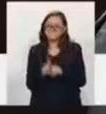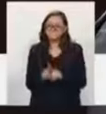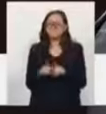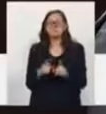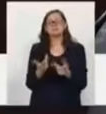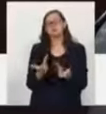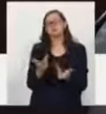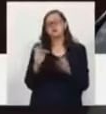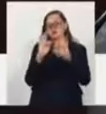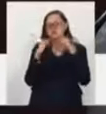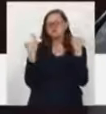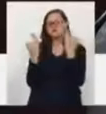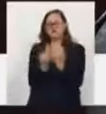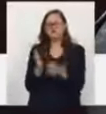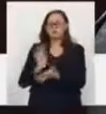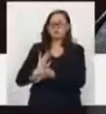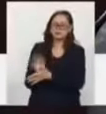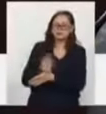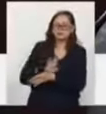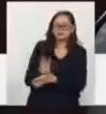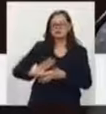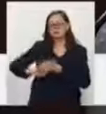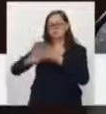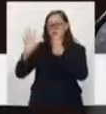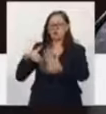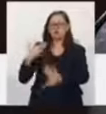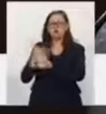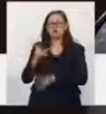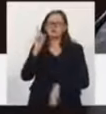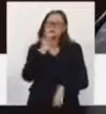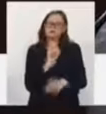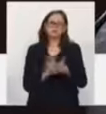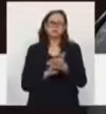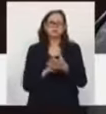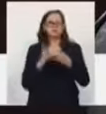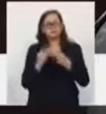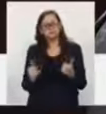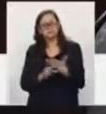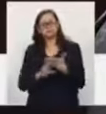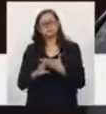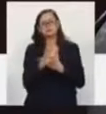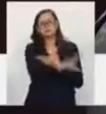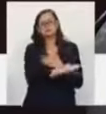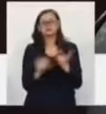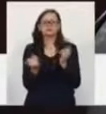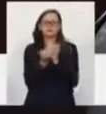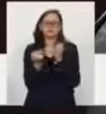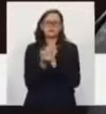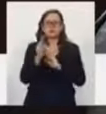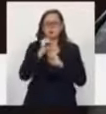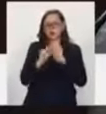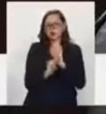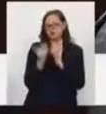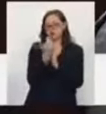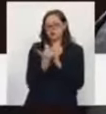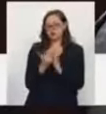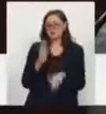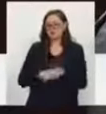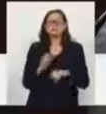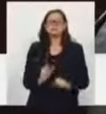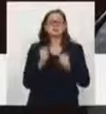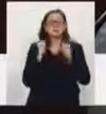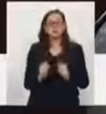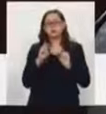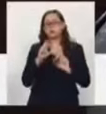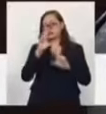eliminar cualquier forma de discriminación y violencia contra las mujeres, establecen un marco normativo que garantice el